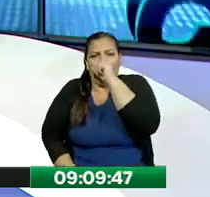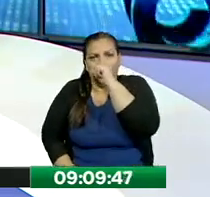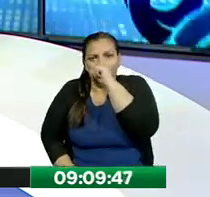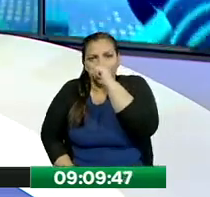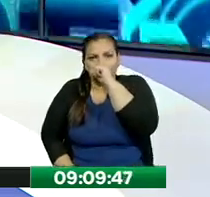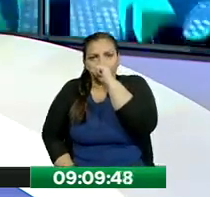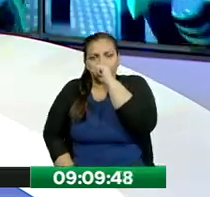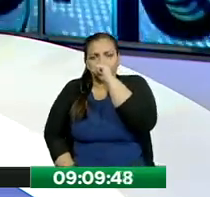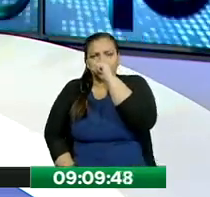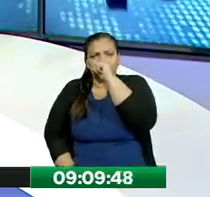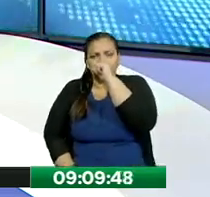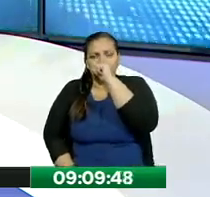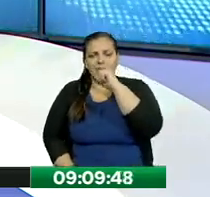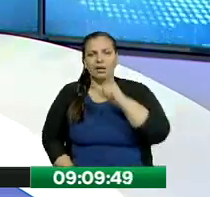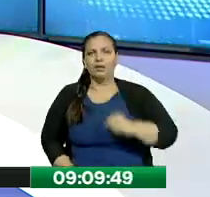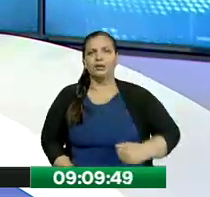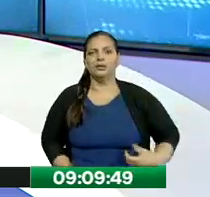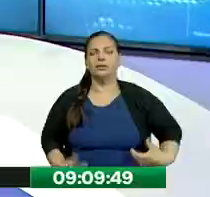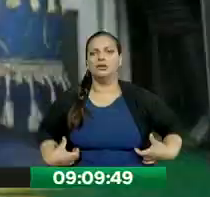país felizmente.